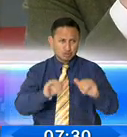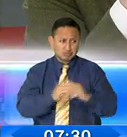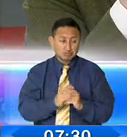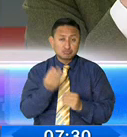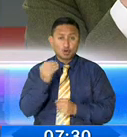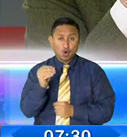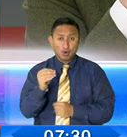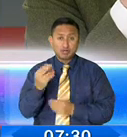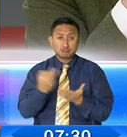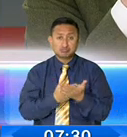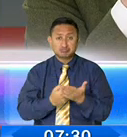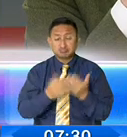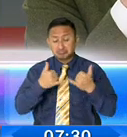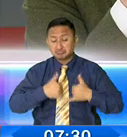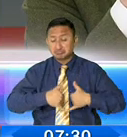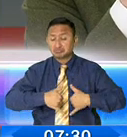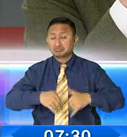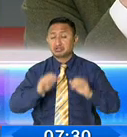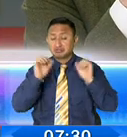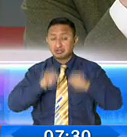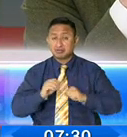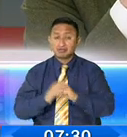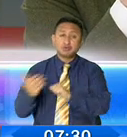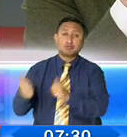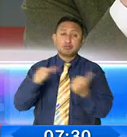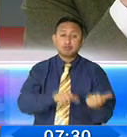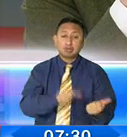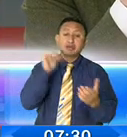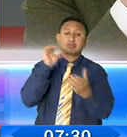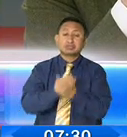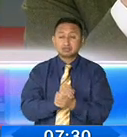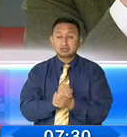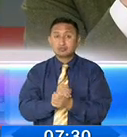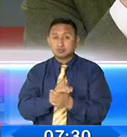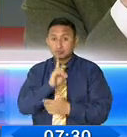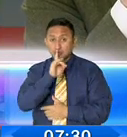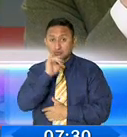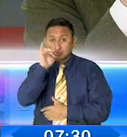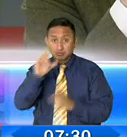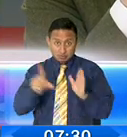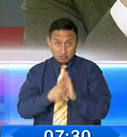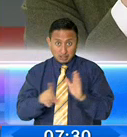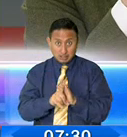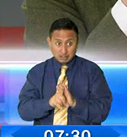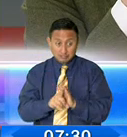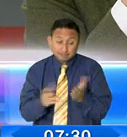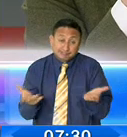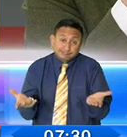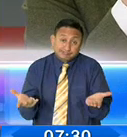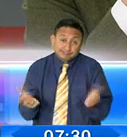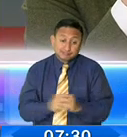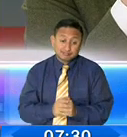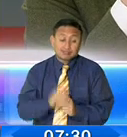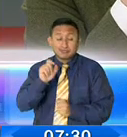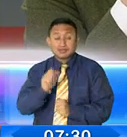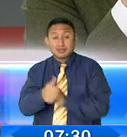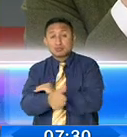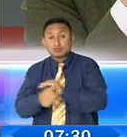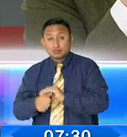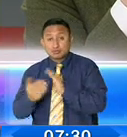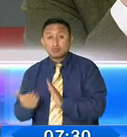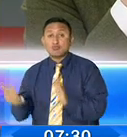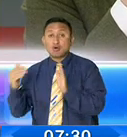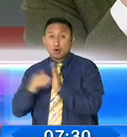reuniendo, que si seguimos haciendo bautizos, matrimonios clandestinos, desgraciadamente tendremos que confinar, y este confinamiento tiene que